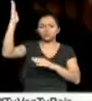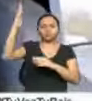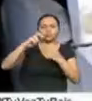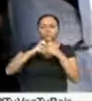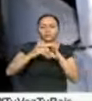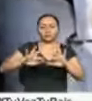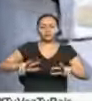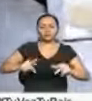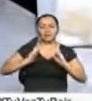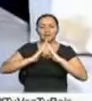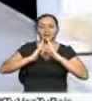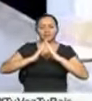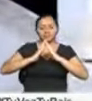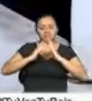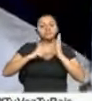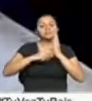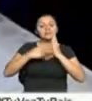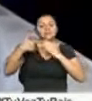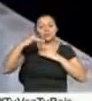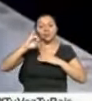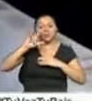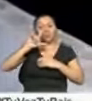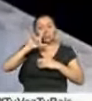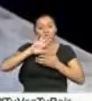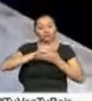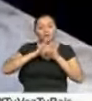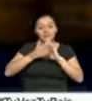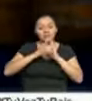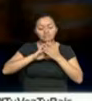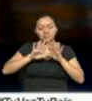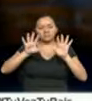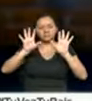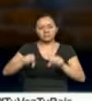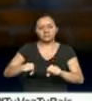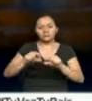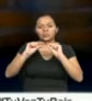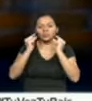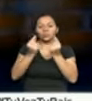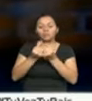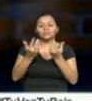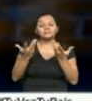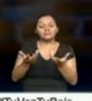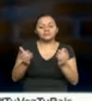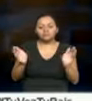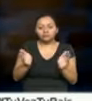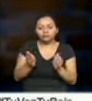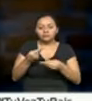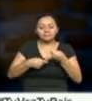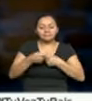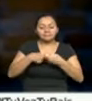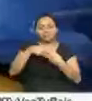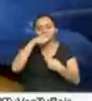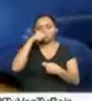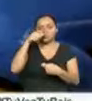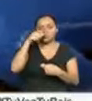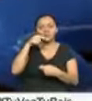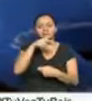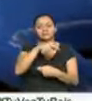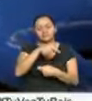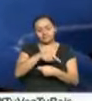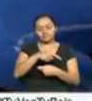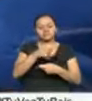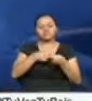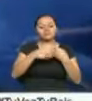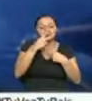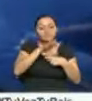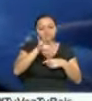de domicilios. La labor emprendida en julio y noviembre logró capturar a bandas dedicadas al microtráfico. El operativo Paquetazo permitió